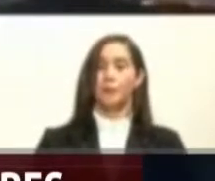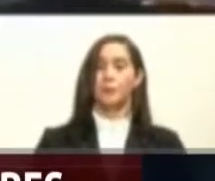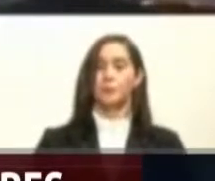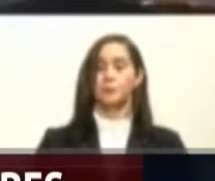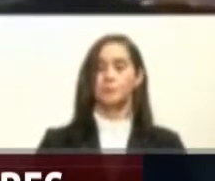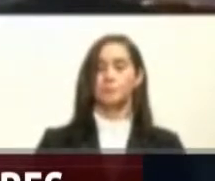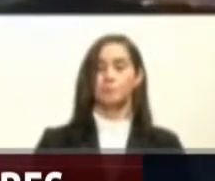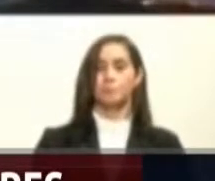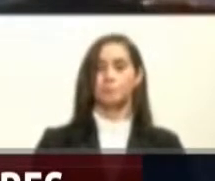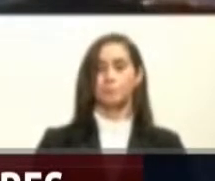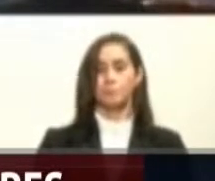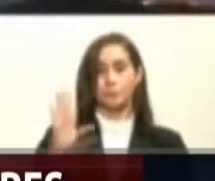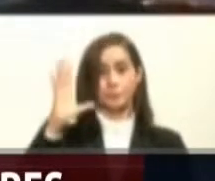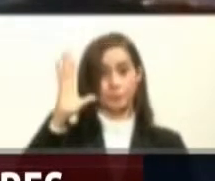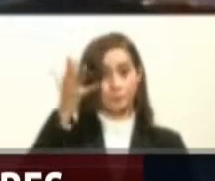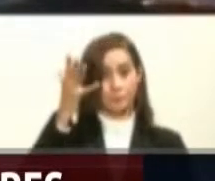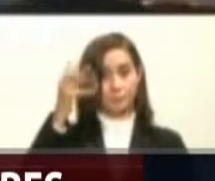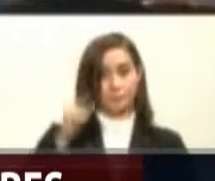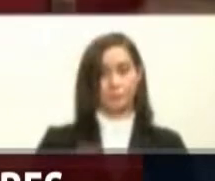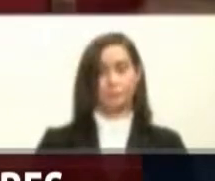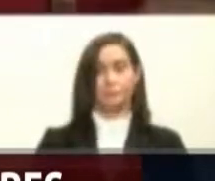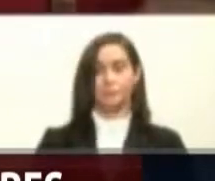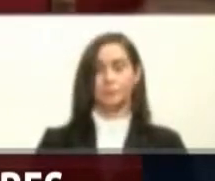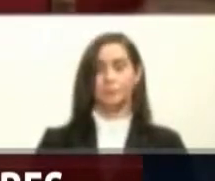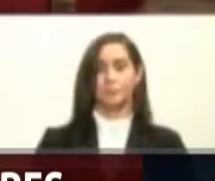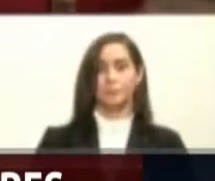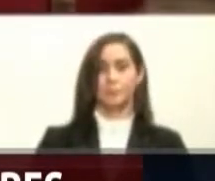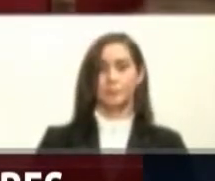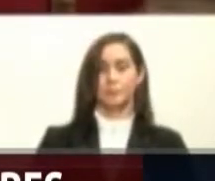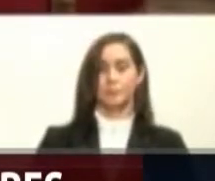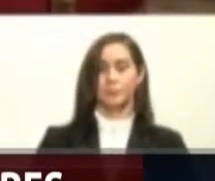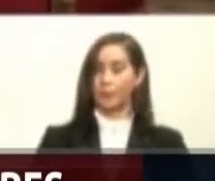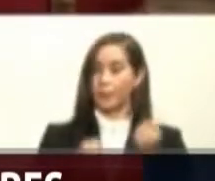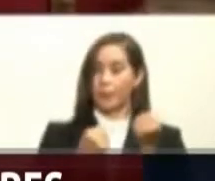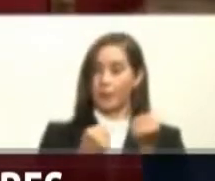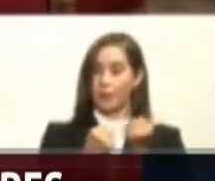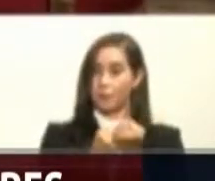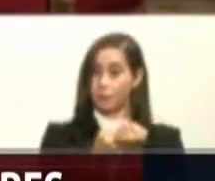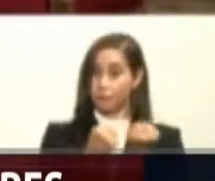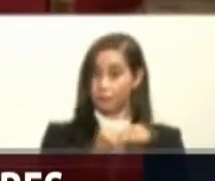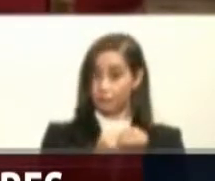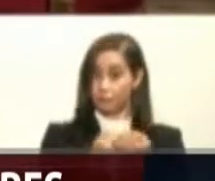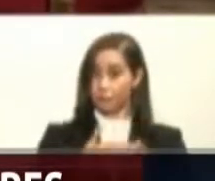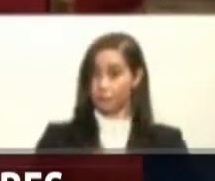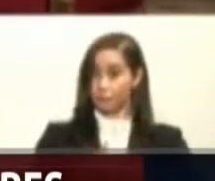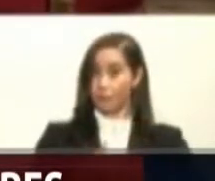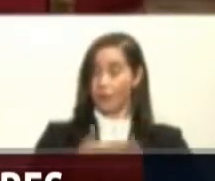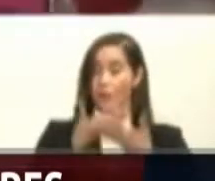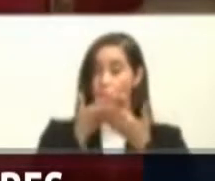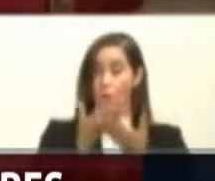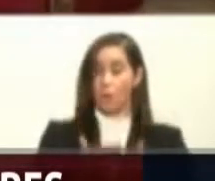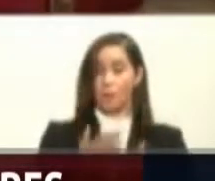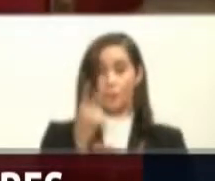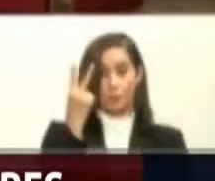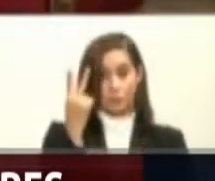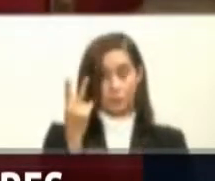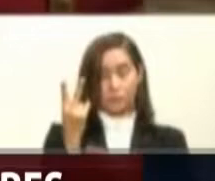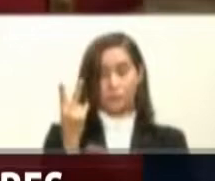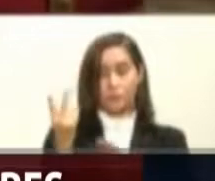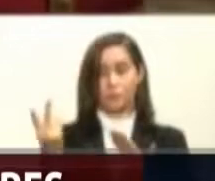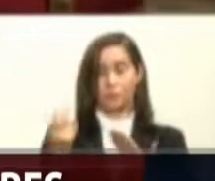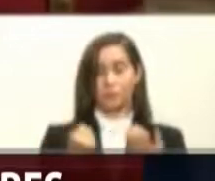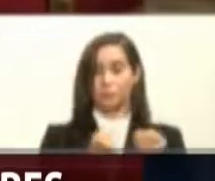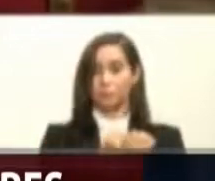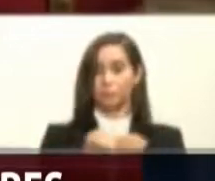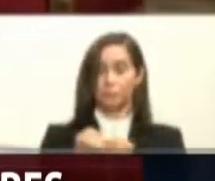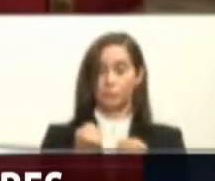actual por la que atraviesa Haití. En ese sentido, el mandatario aclaró que República Dominicana servirá para canalizar las ayudas económicas para